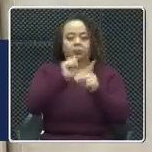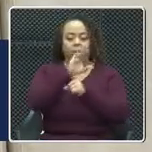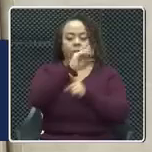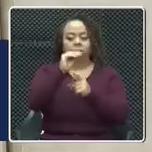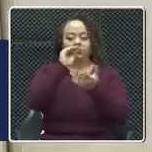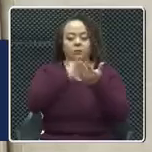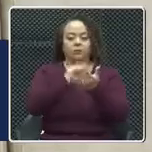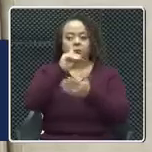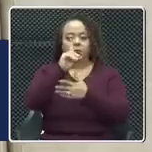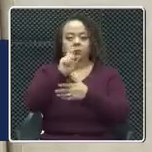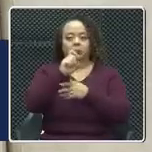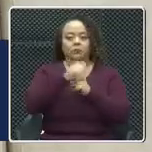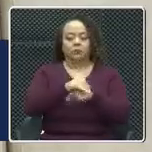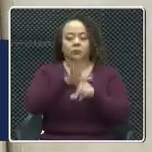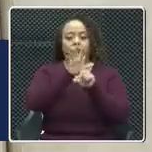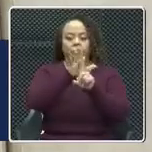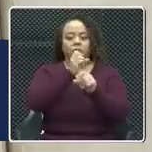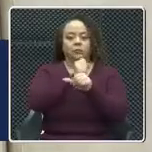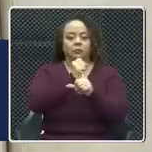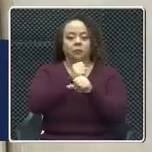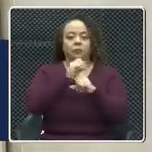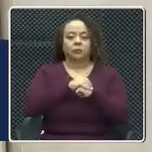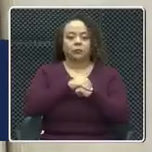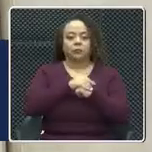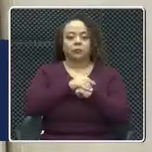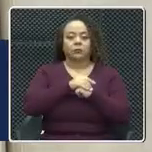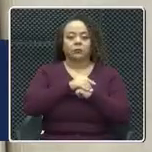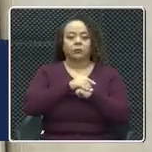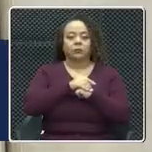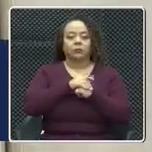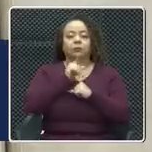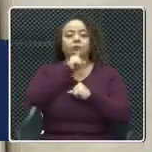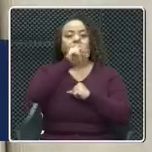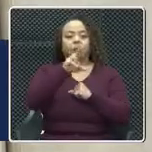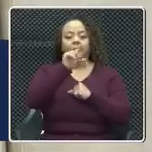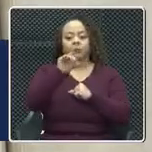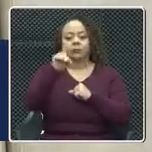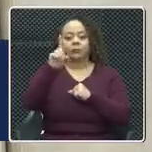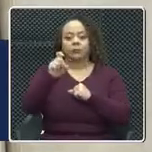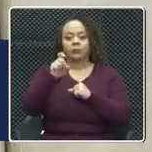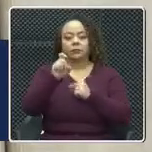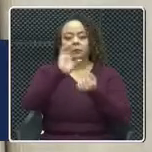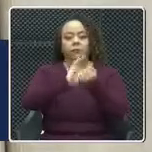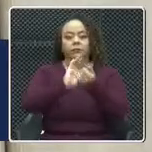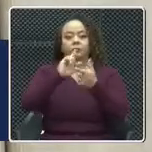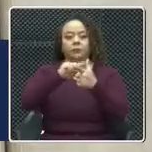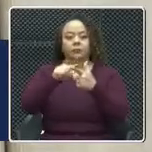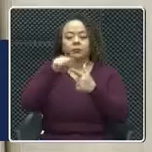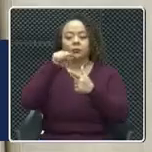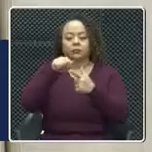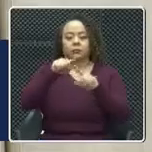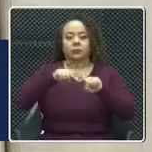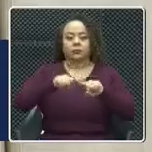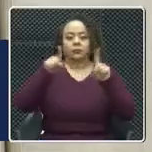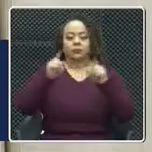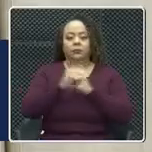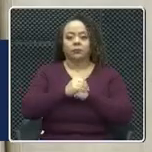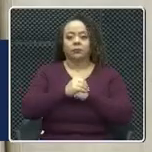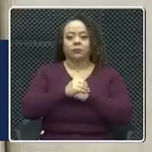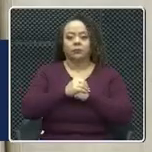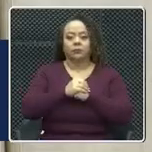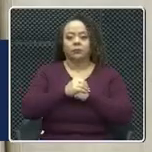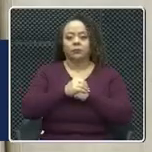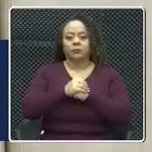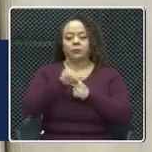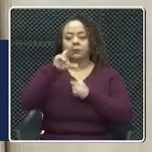pone diagnóstico, acoso laboral. En realidad no es un diagnóstico clínico. Entonces, ahí es donde, esa es la diferencia que radica, ¿verdad? Que